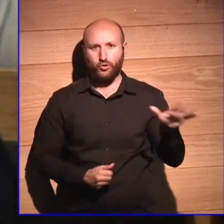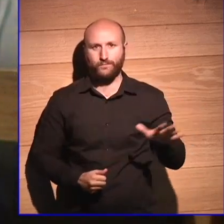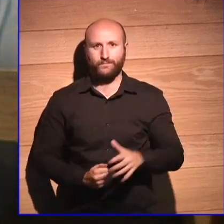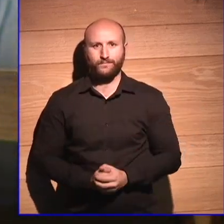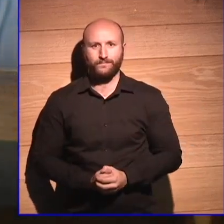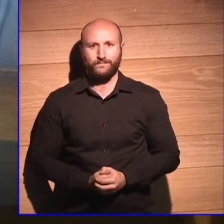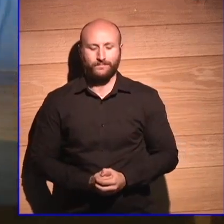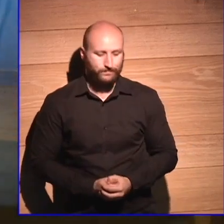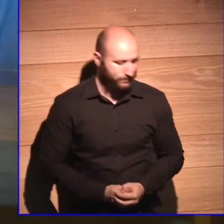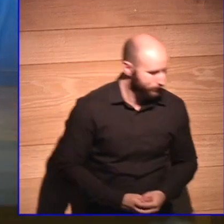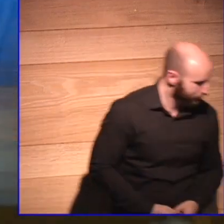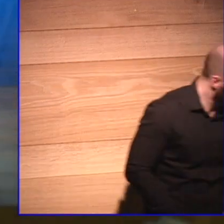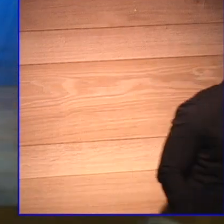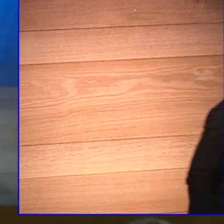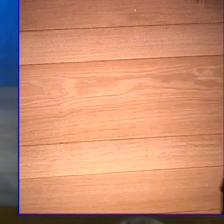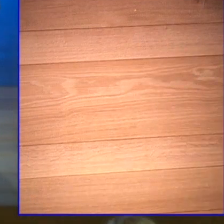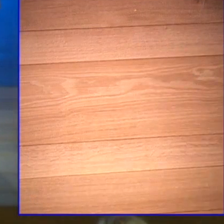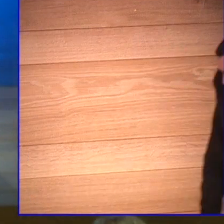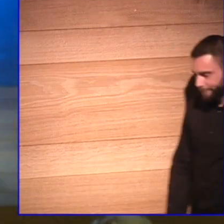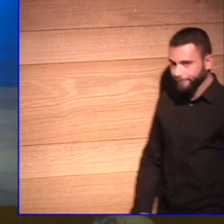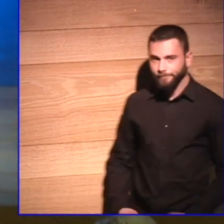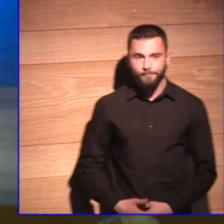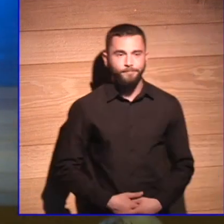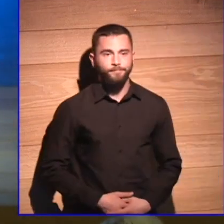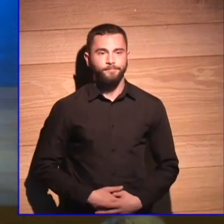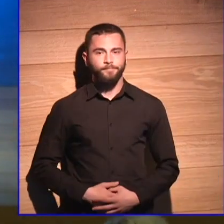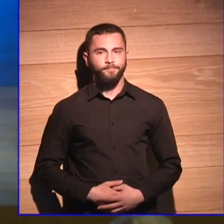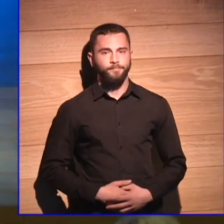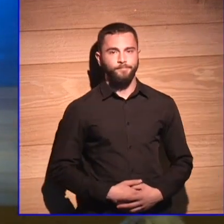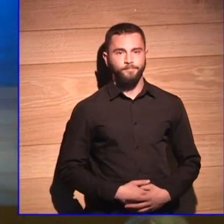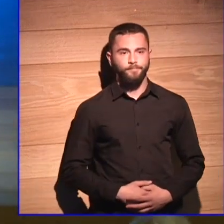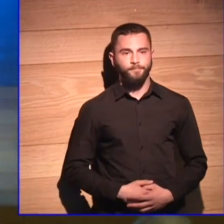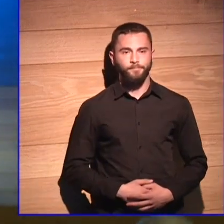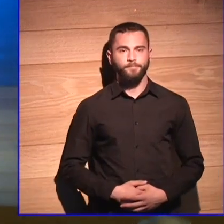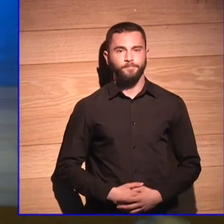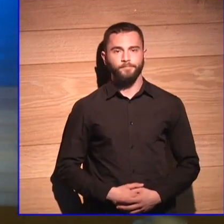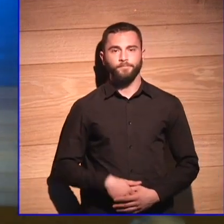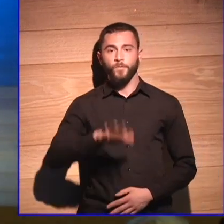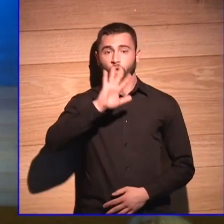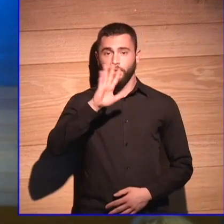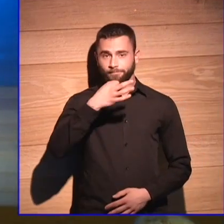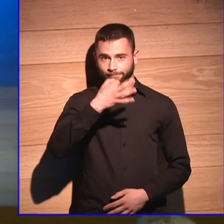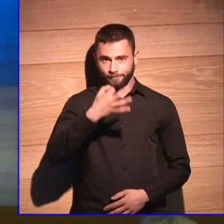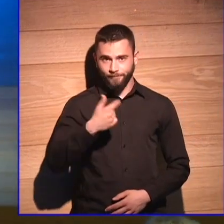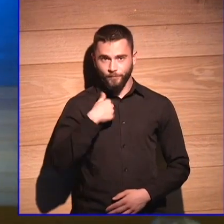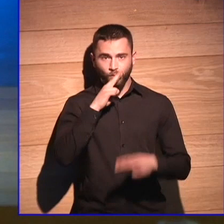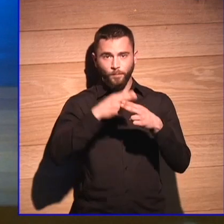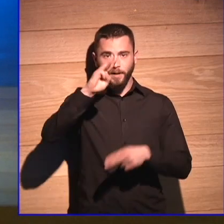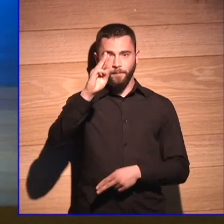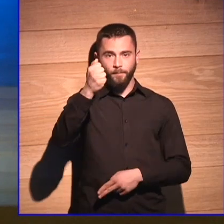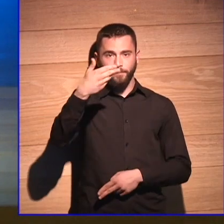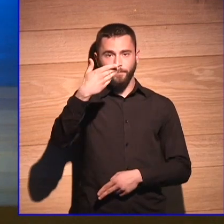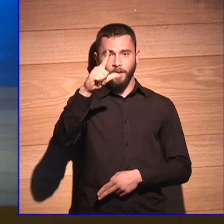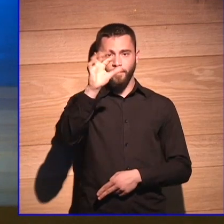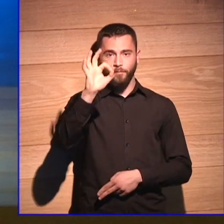¿Más intervenciones ahí, por favor? Hola, muy buenas. Me llamo Pablo. Yo